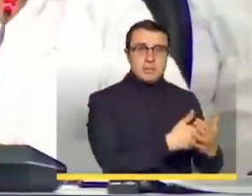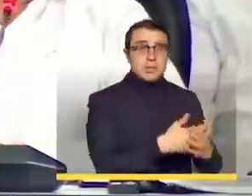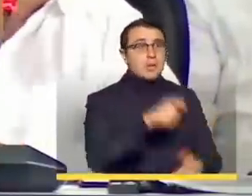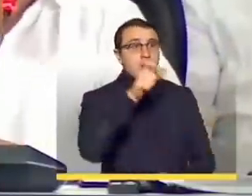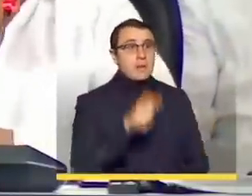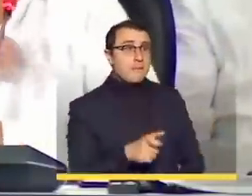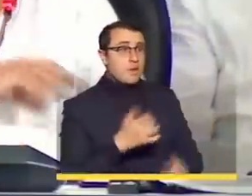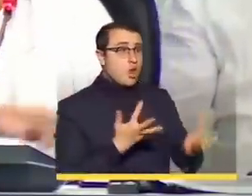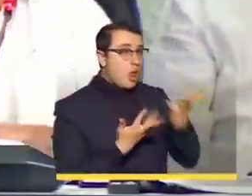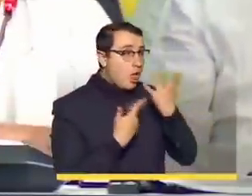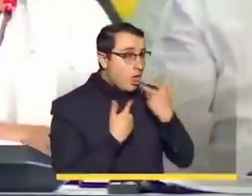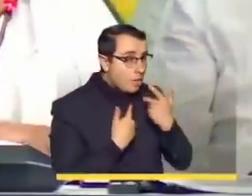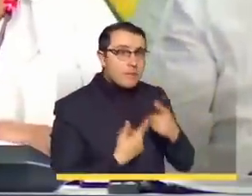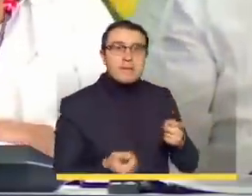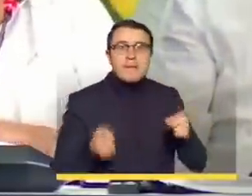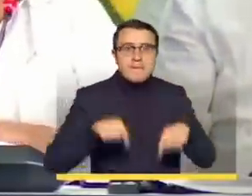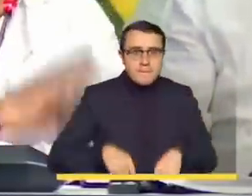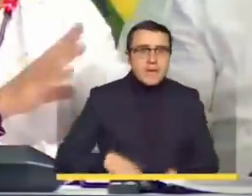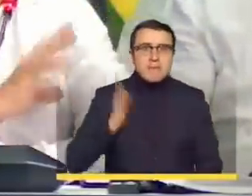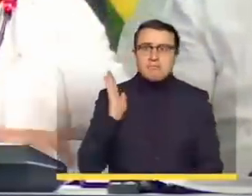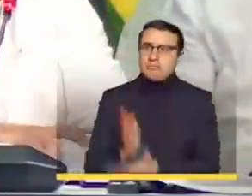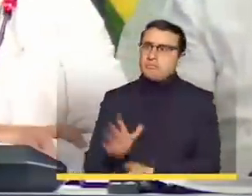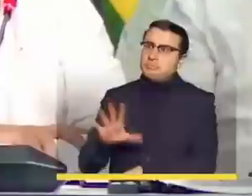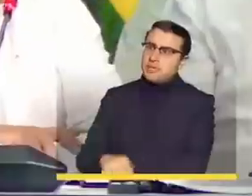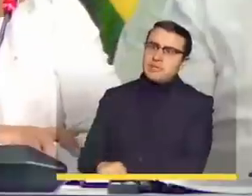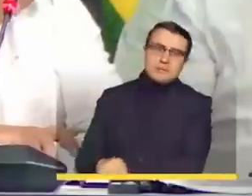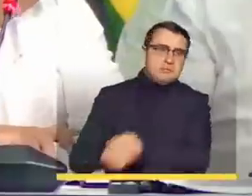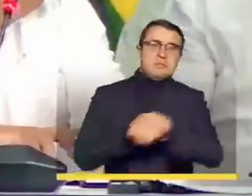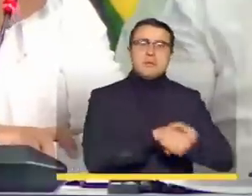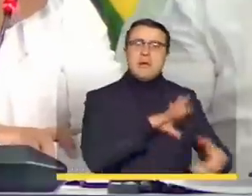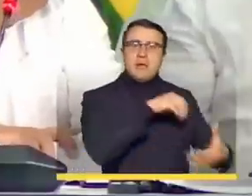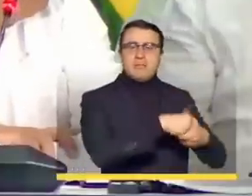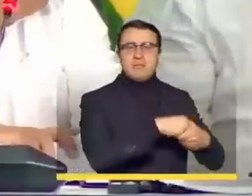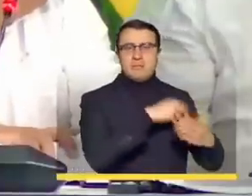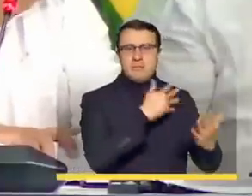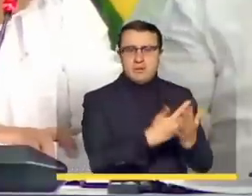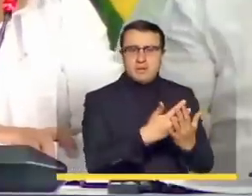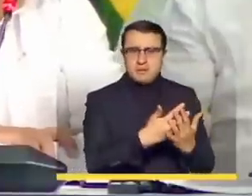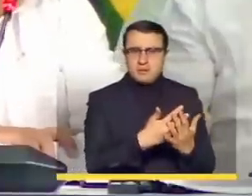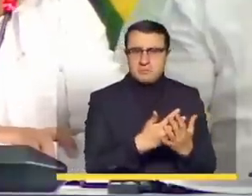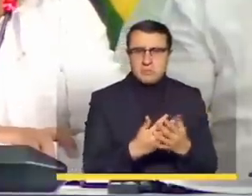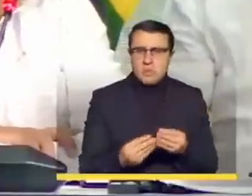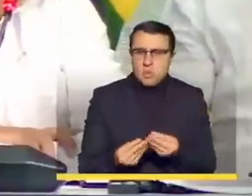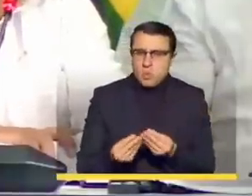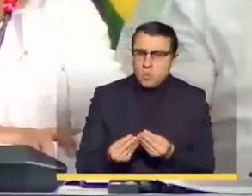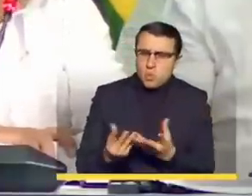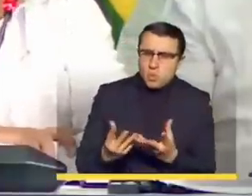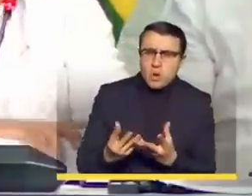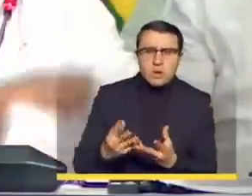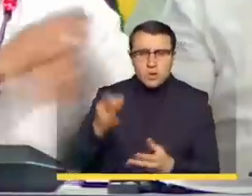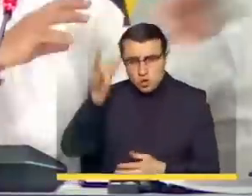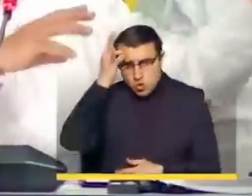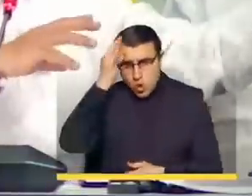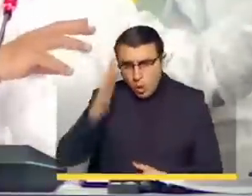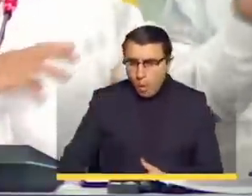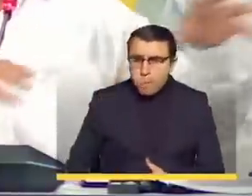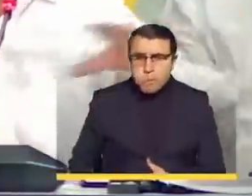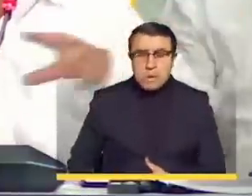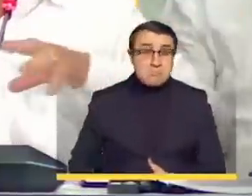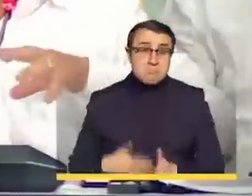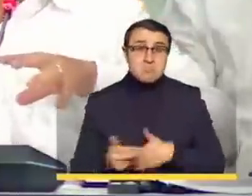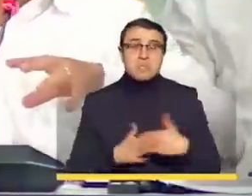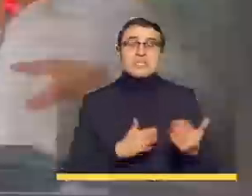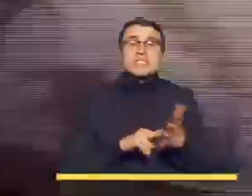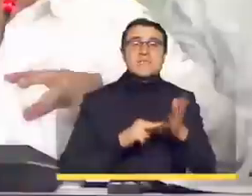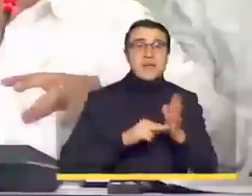consumía, a la cárcel, cualquiera que fuese la cantidad de droga que tuviera en un bolsillo. Una guerra entre